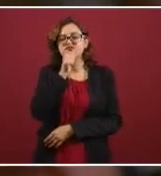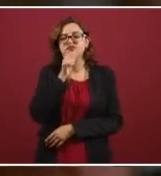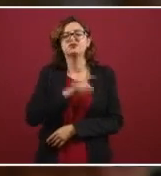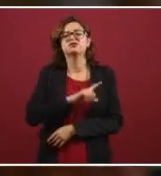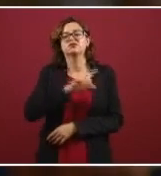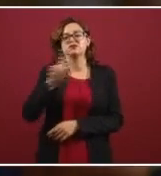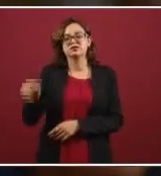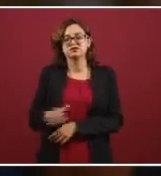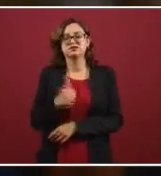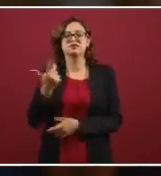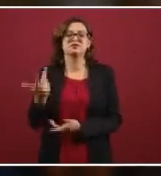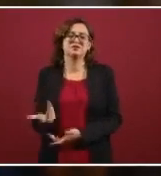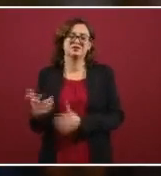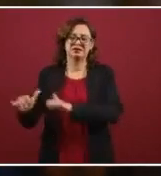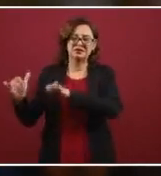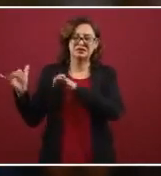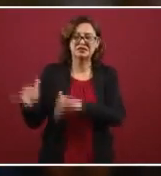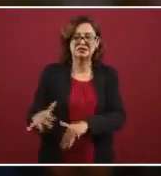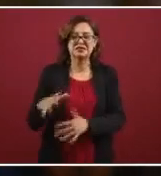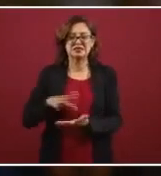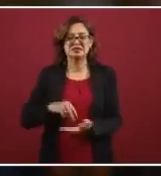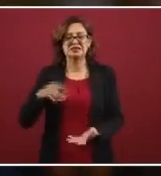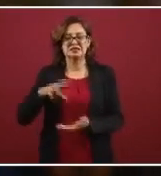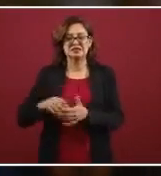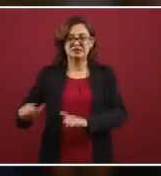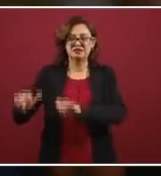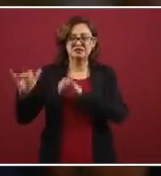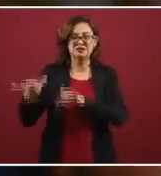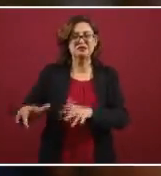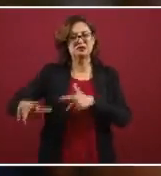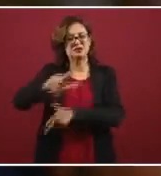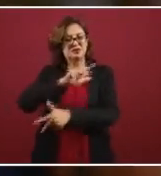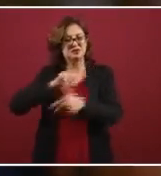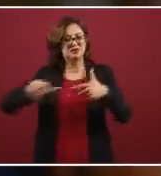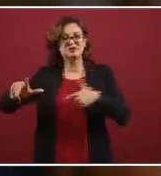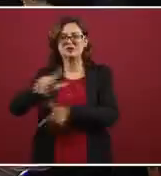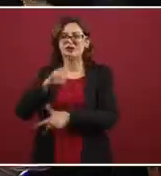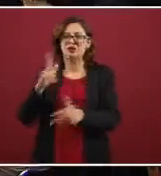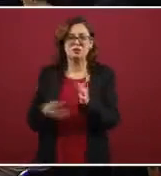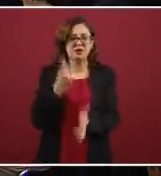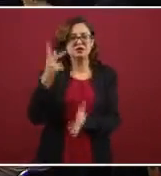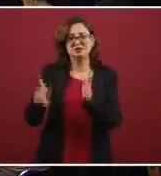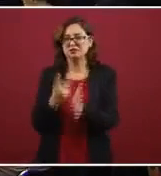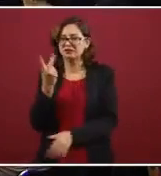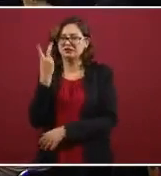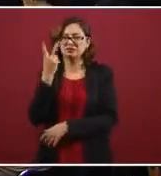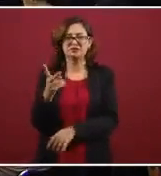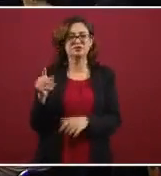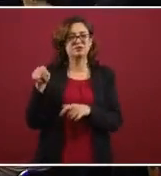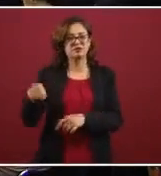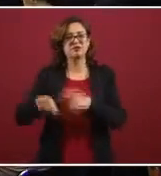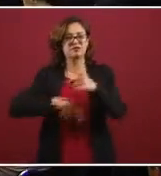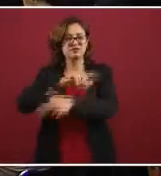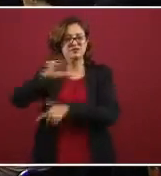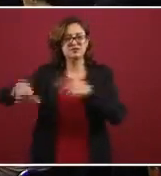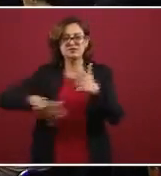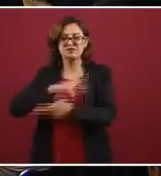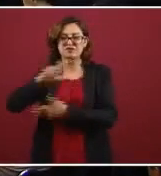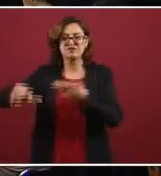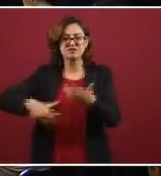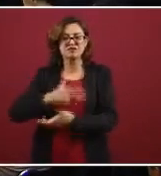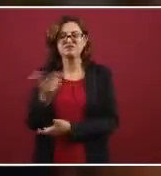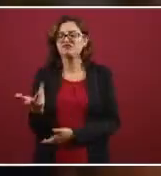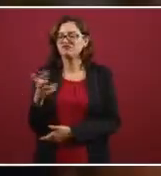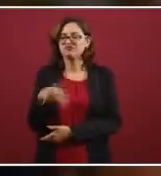Stan un grave asolvamiento con Bárbara. Estos grandes huracanes dejaron asolvados más de 3 mil hectáreas que ya no